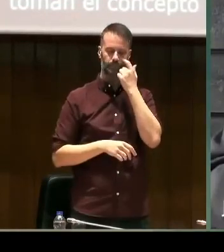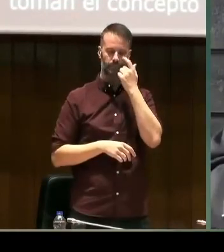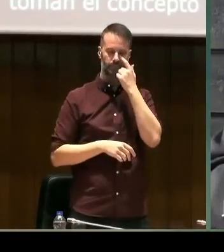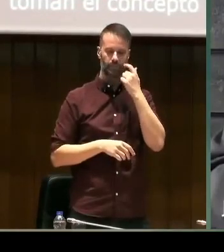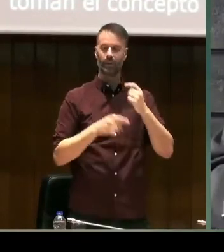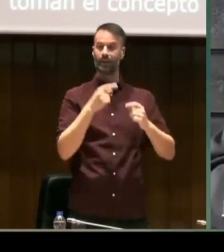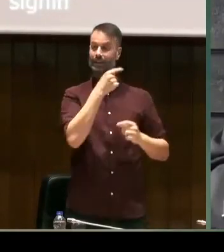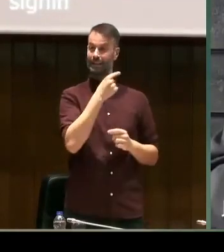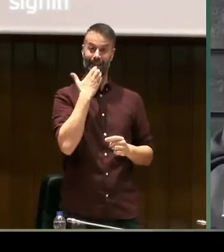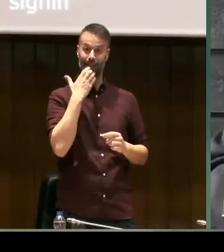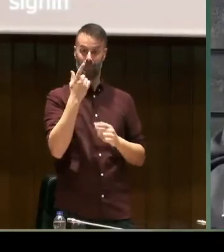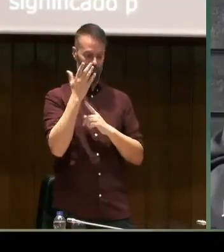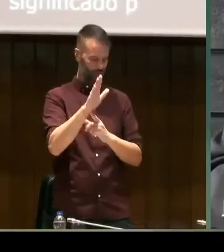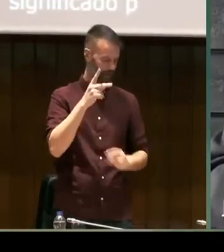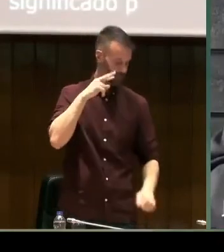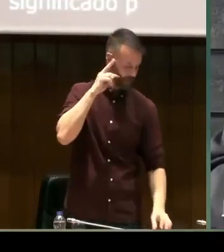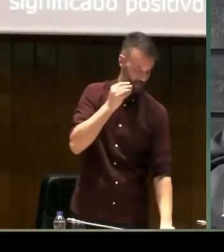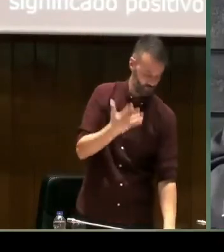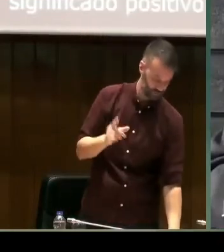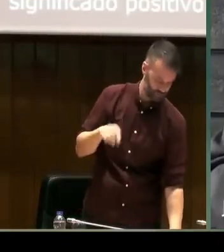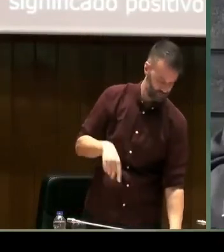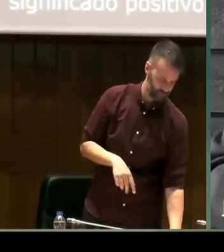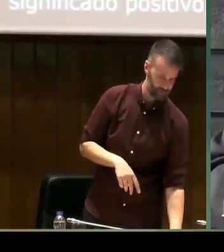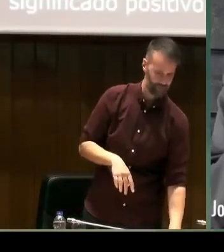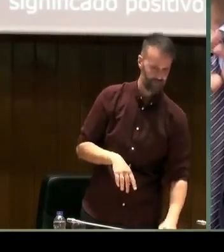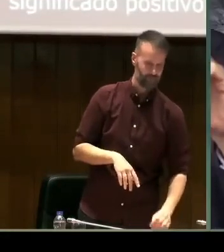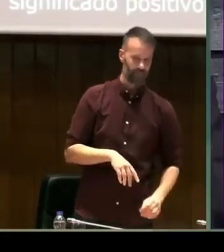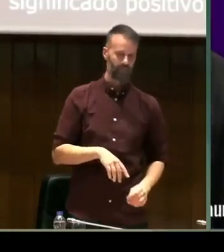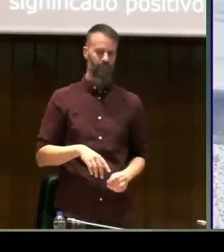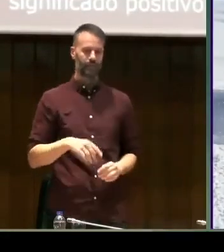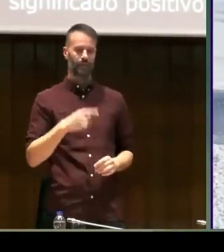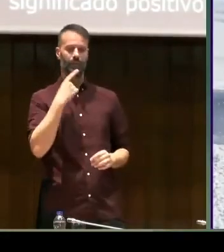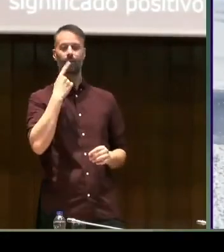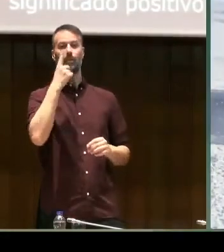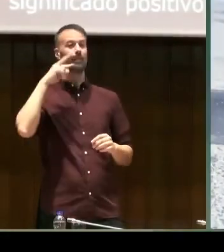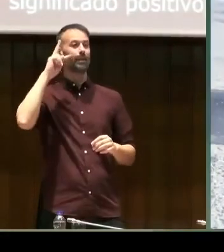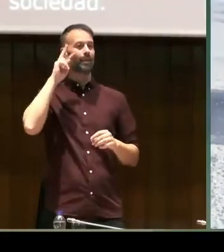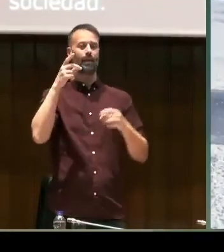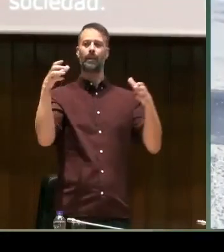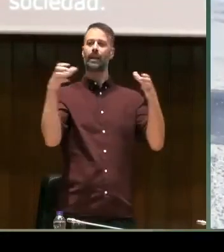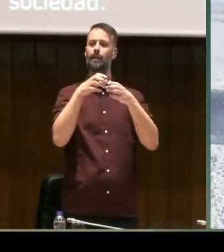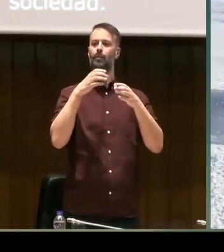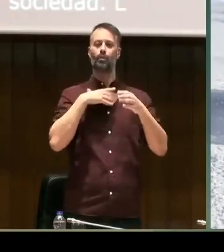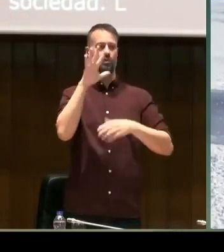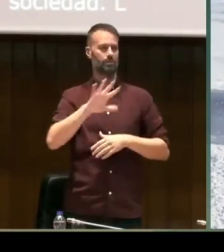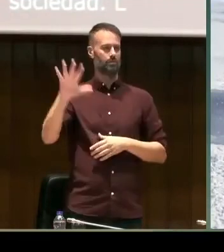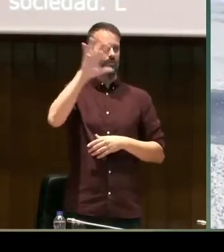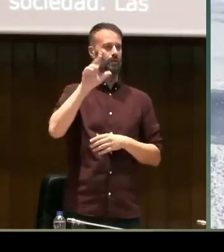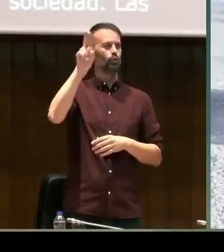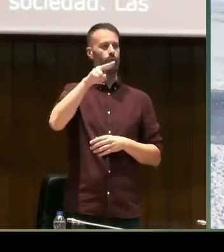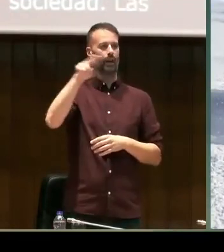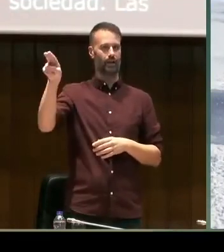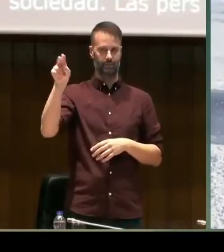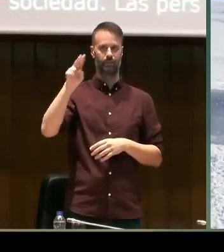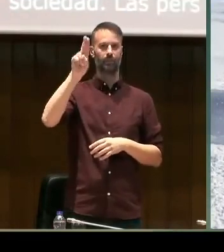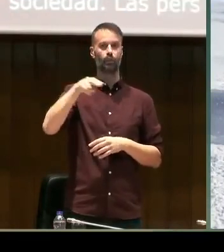contribución. Y de hecho, tanto es así que estamos contribuyendo a que cambie el mundo. Os quiero poner algún ejemplo de experiencias tremendas, como por